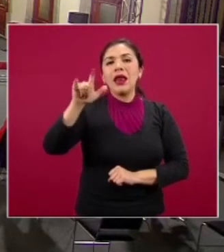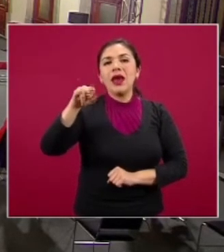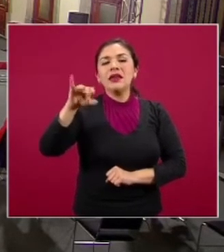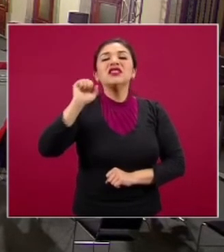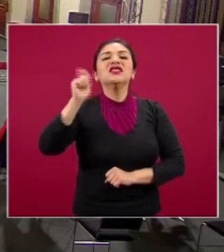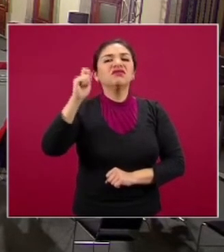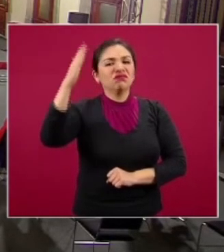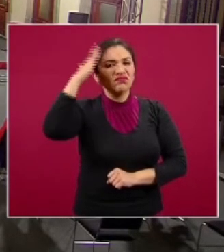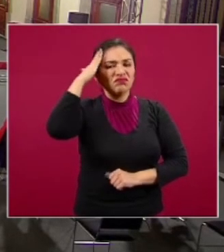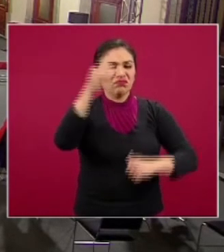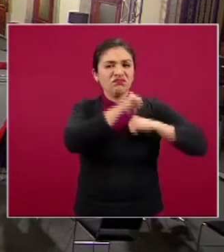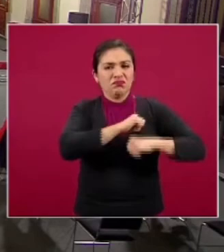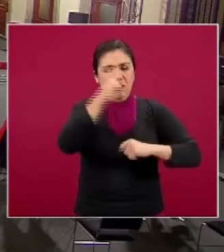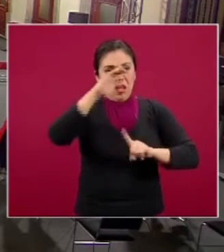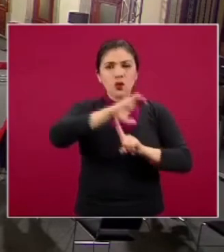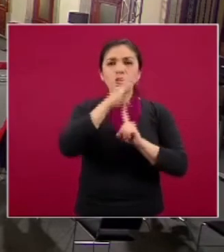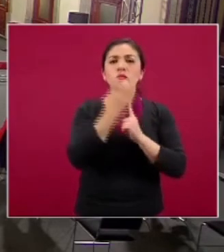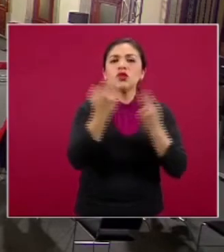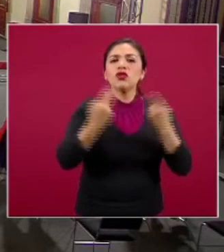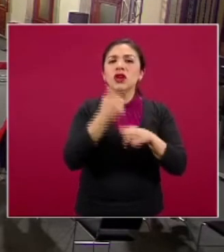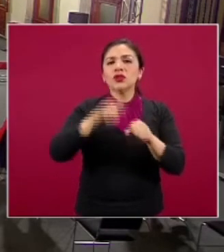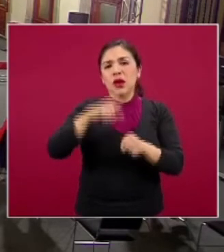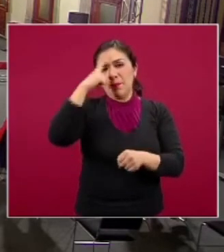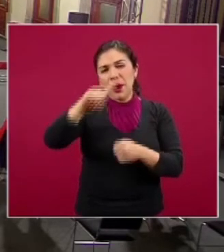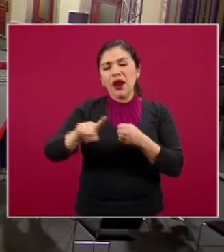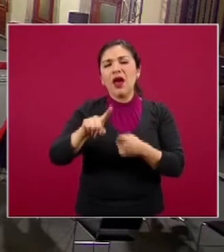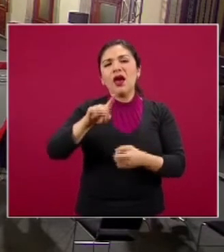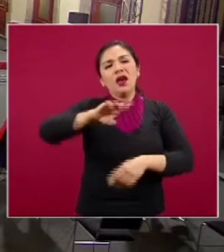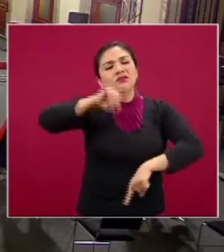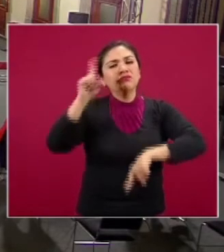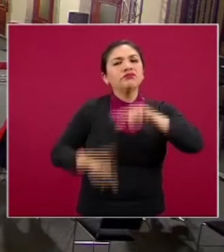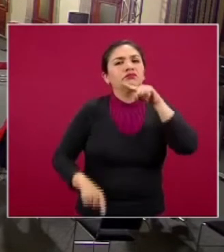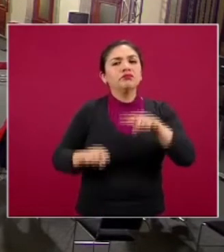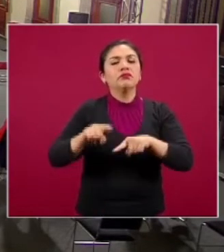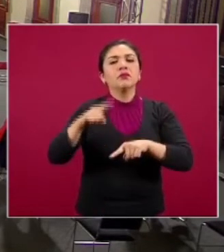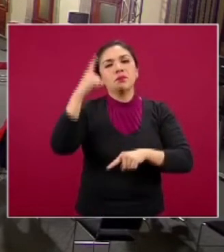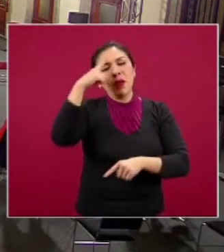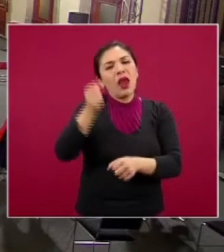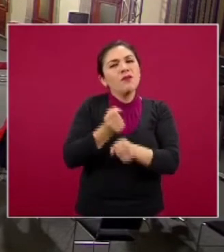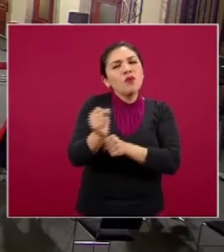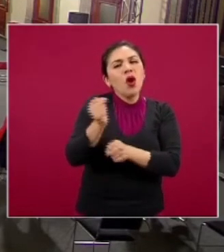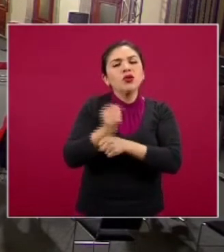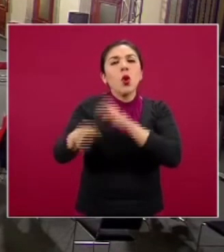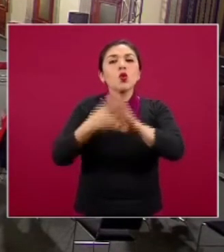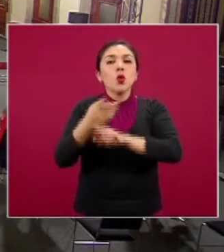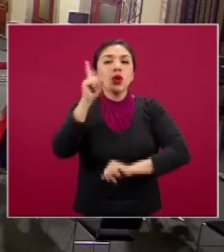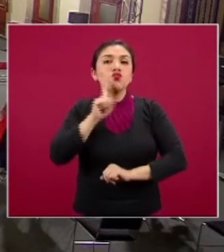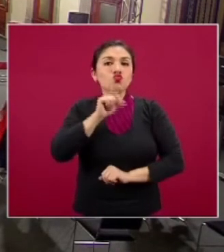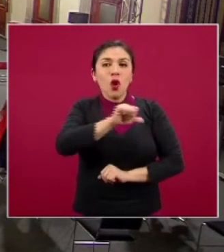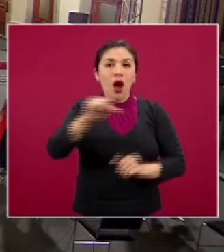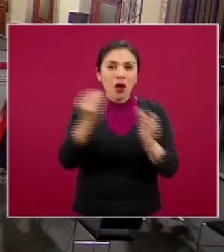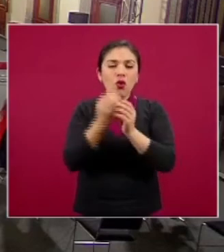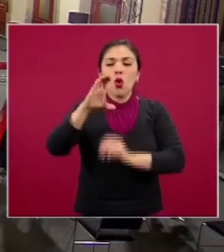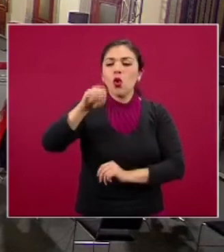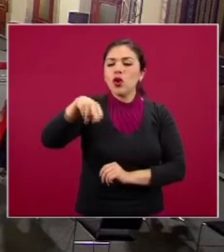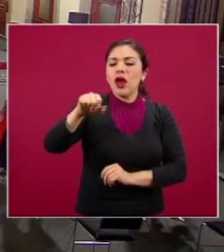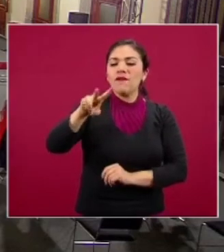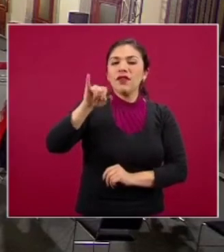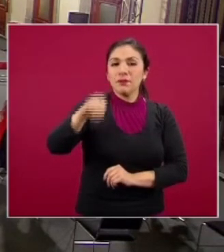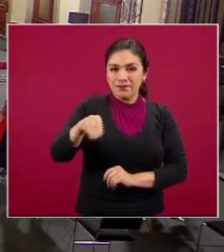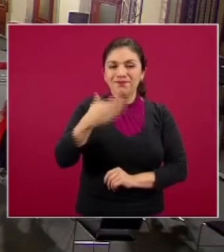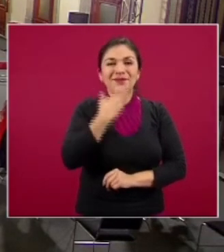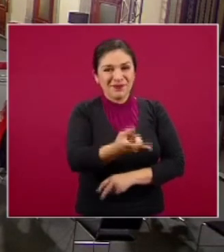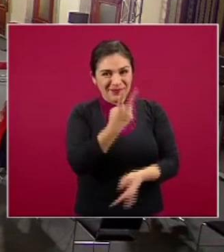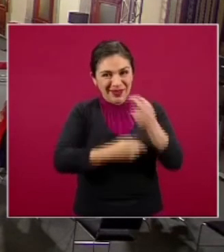la titular de la Comisión Nacional para la Erradicación de las Violencias contra las Mujeres, CONAVIM. Muy